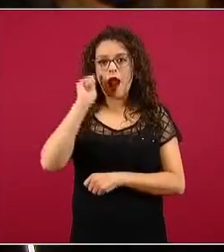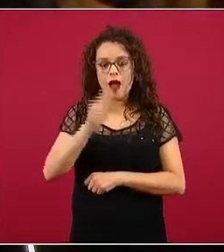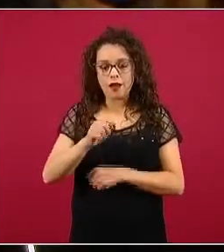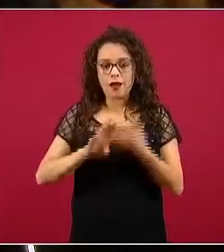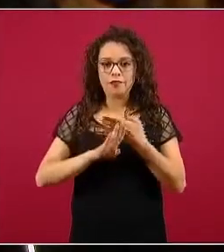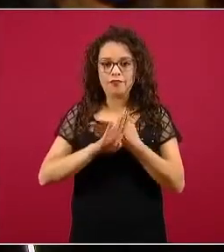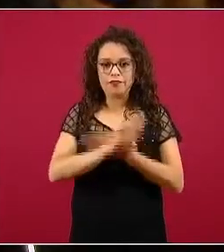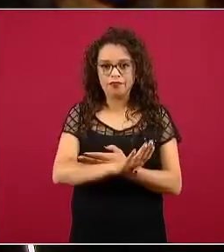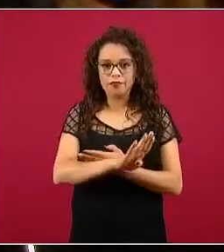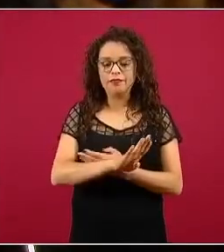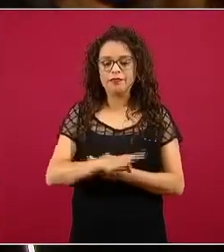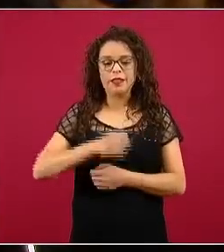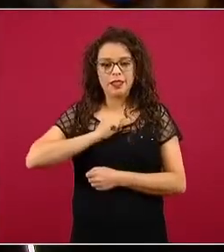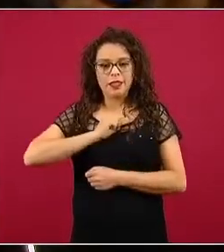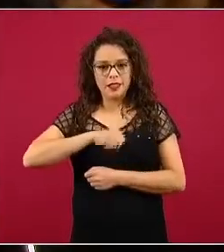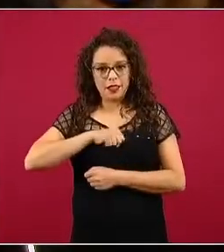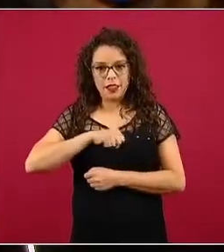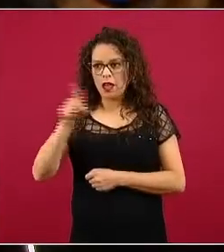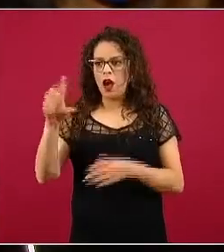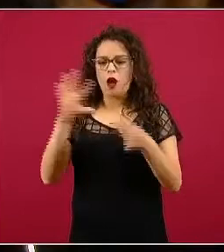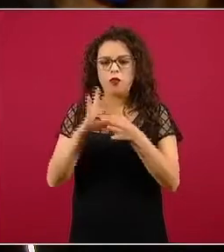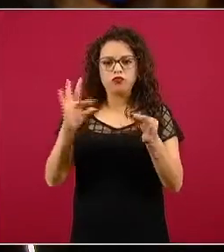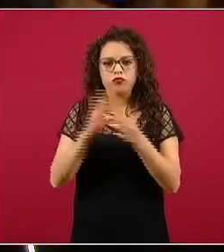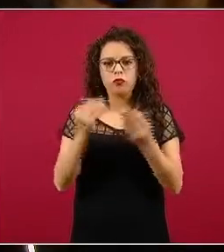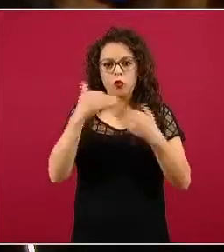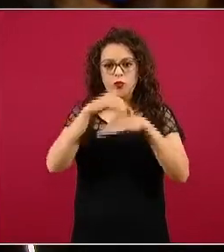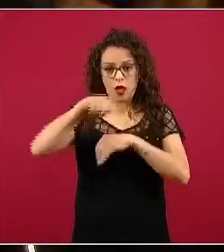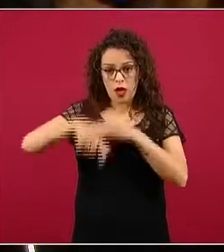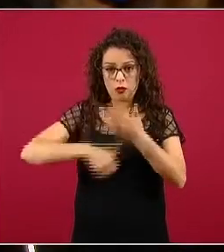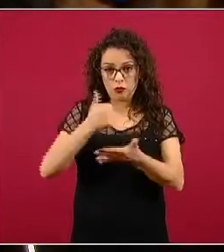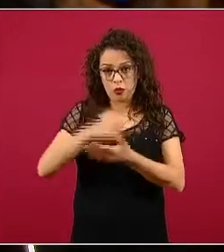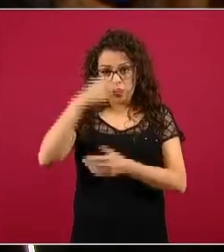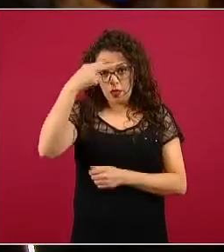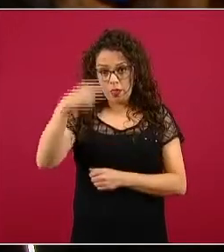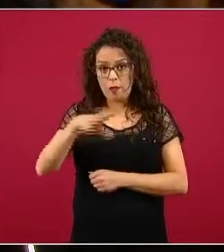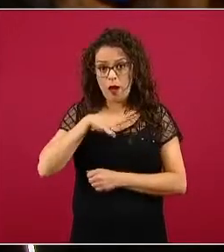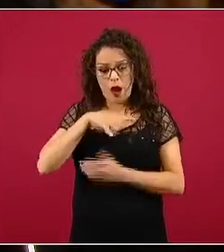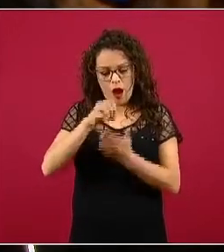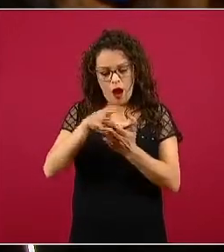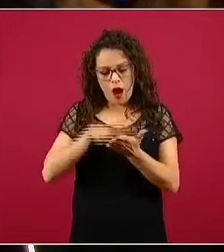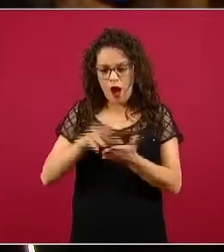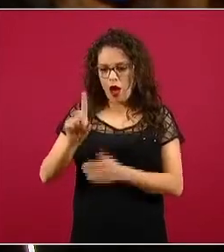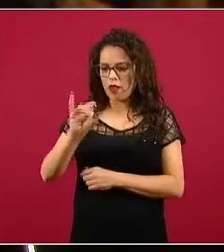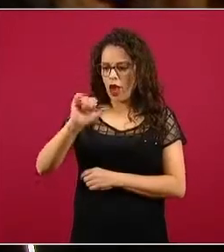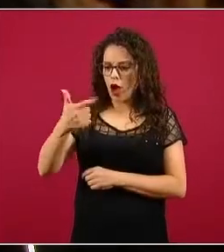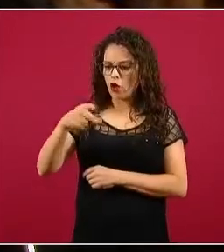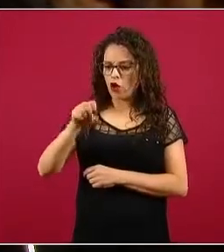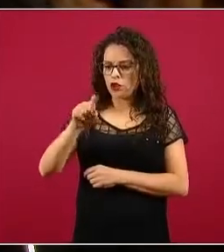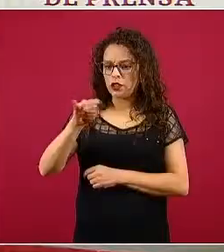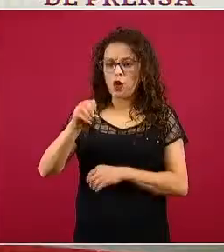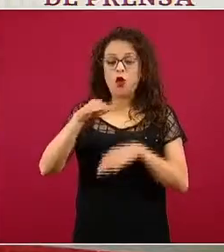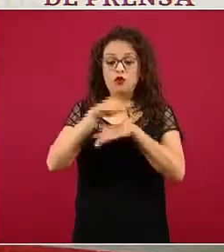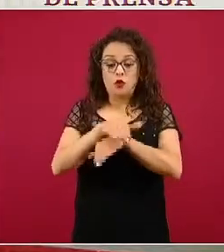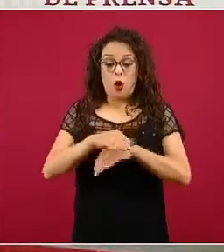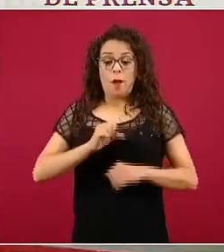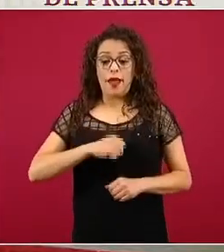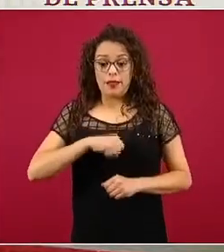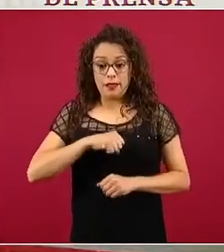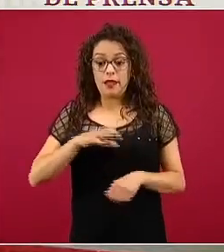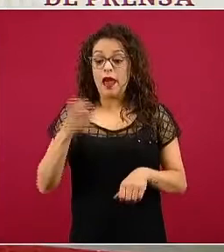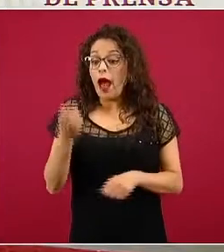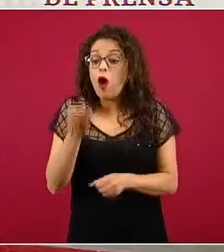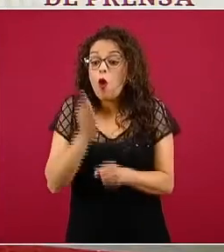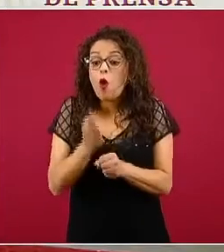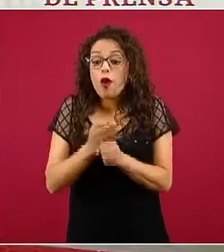hablaba de un incremento de diagnósticos de VIH en la Ciudad de México. Me gustaría preguntarle esto durante la pandemia, porque decía ella